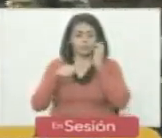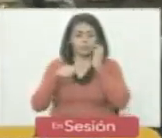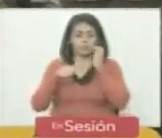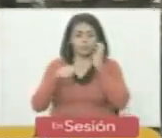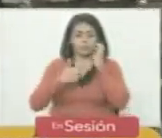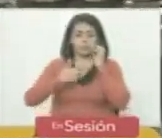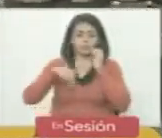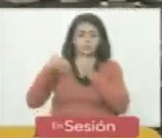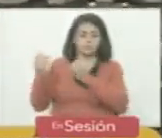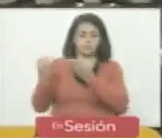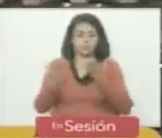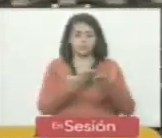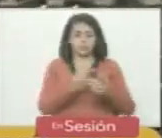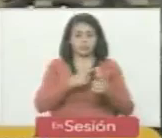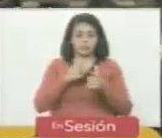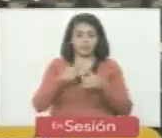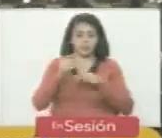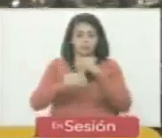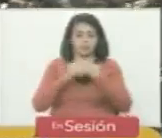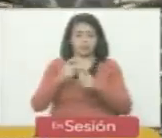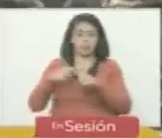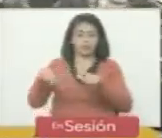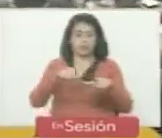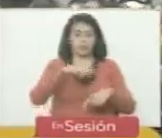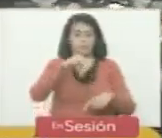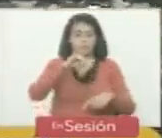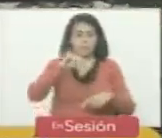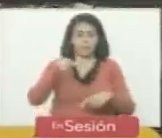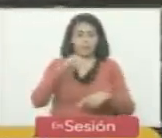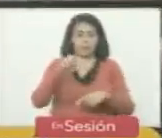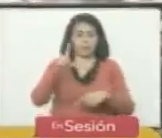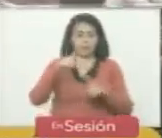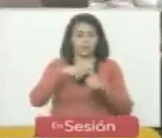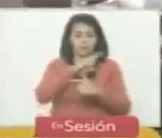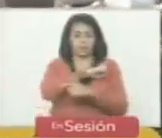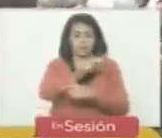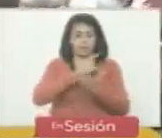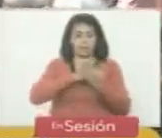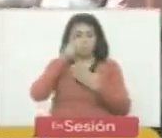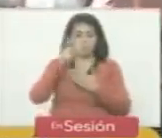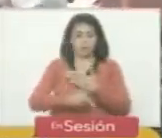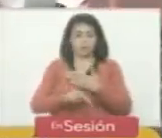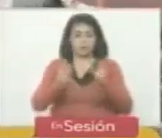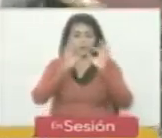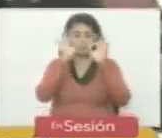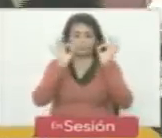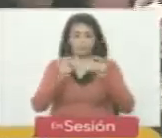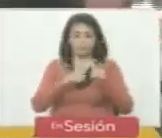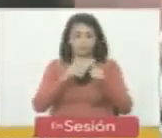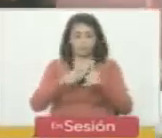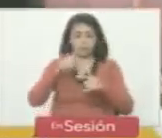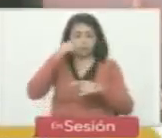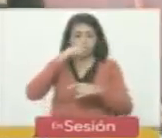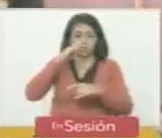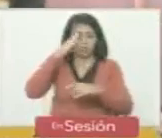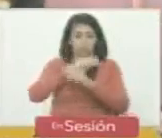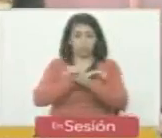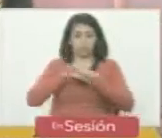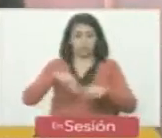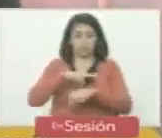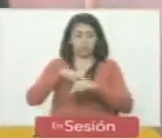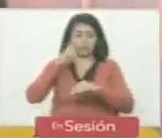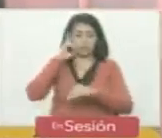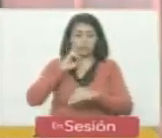Damos la bienvenida al general de división Miguel Matute, maestre, director de planificación estratégica de la Guardia Nacional